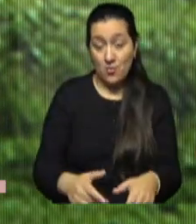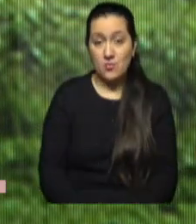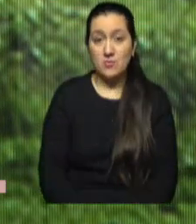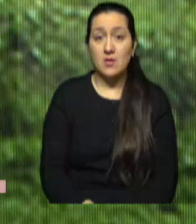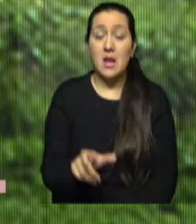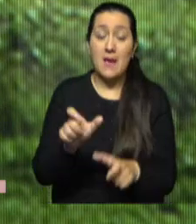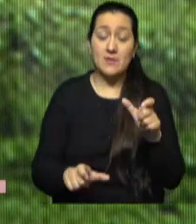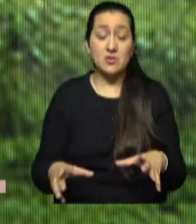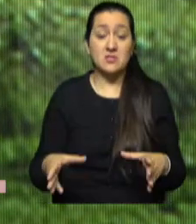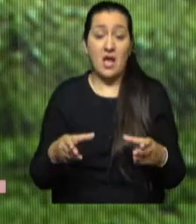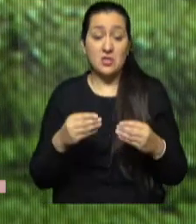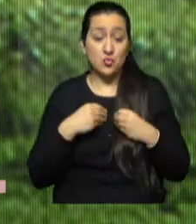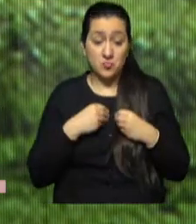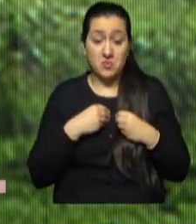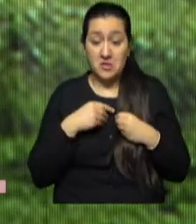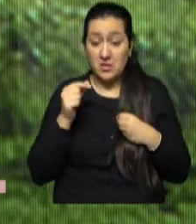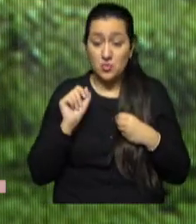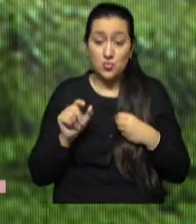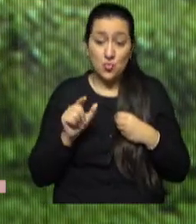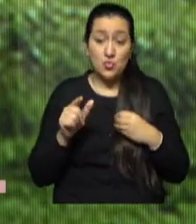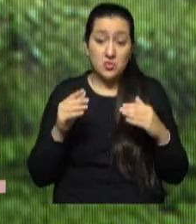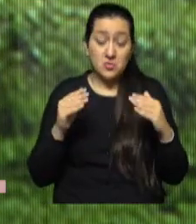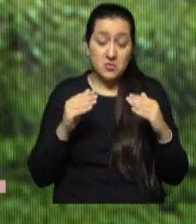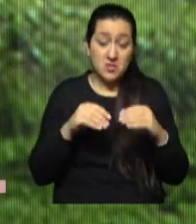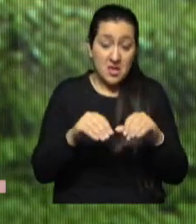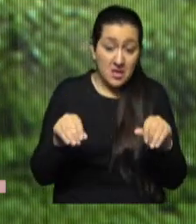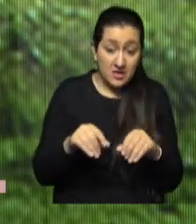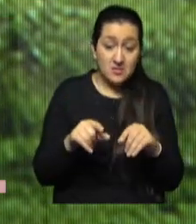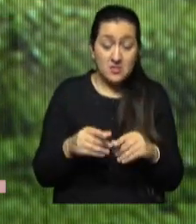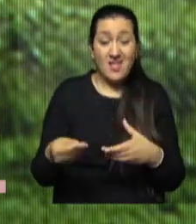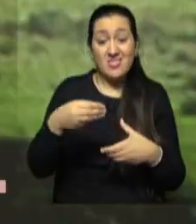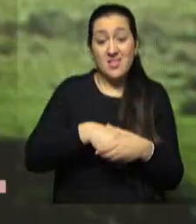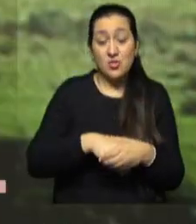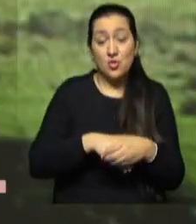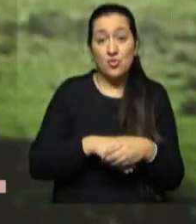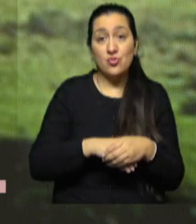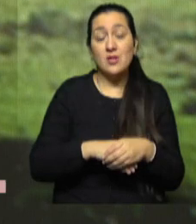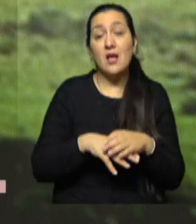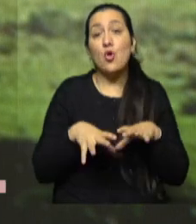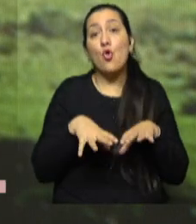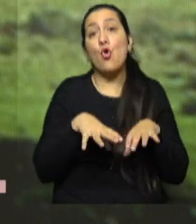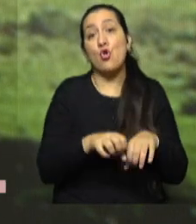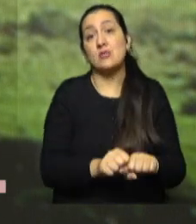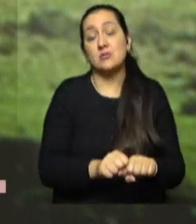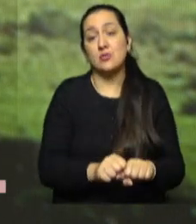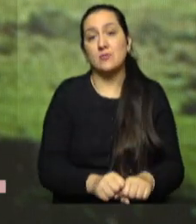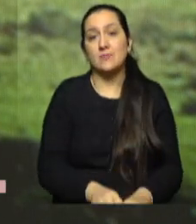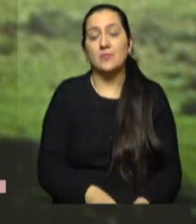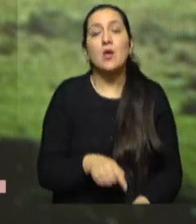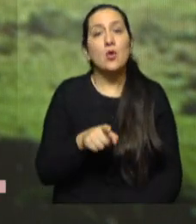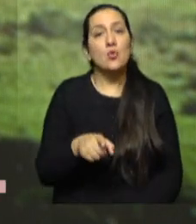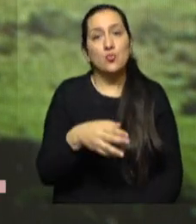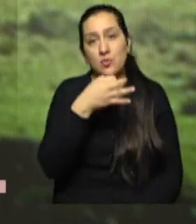asumen que están sobre tierras que están afectadas a la colonización has manejado que ha habido presiones